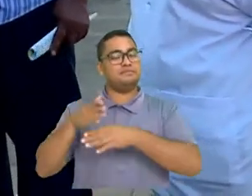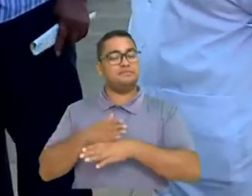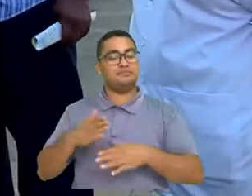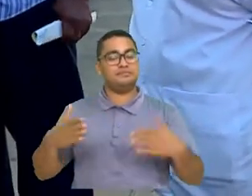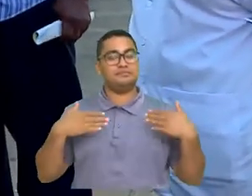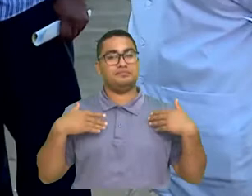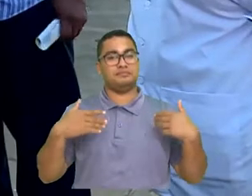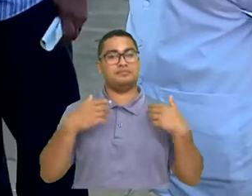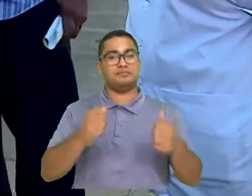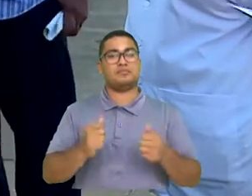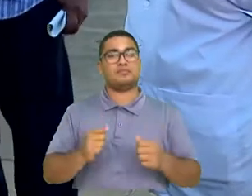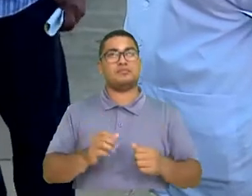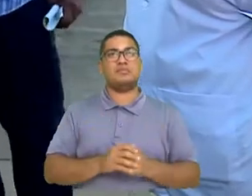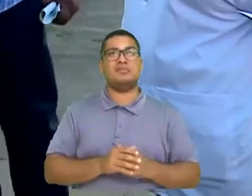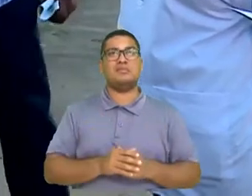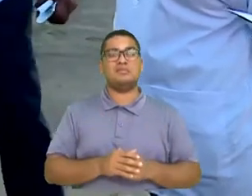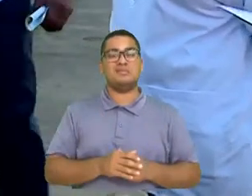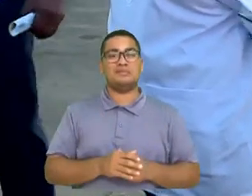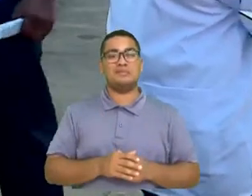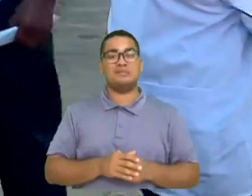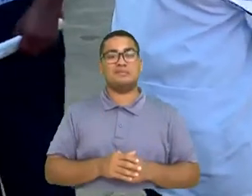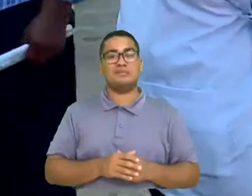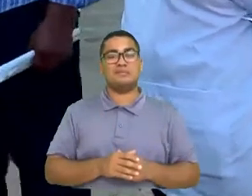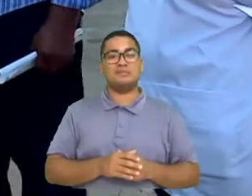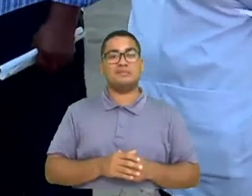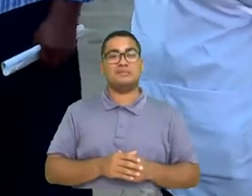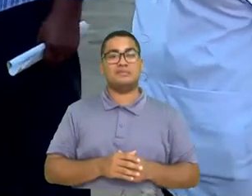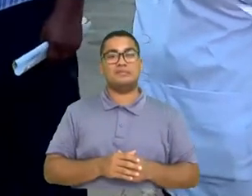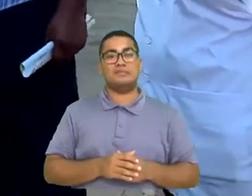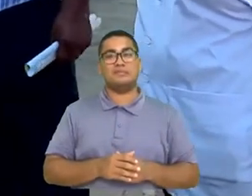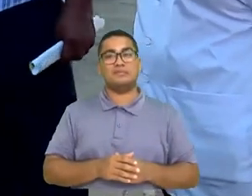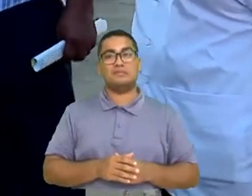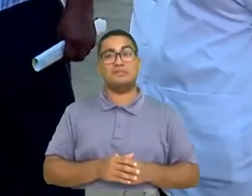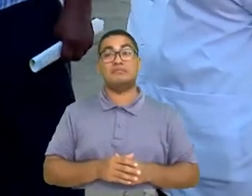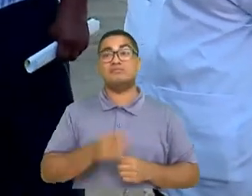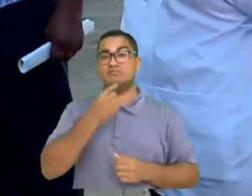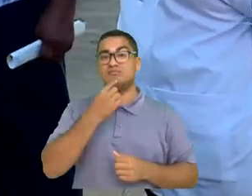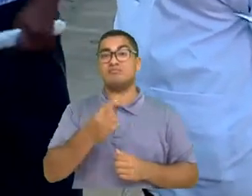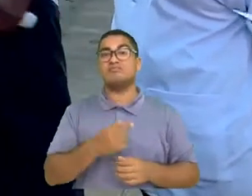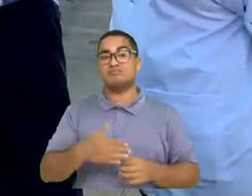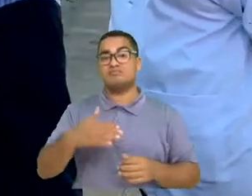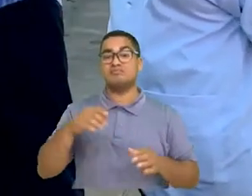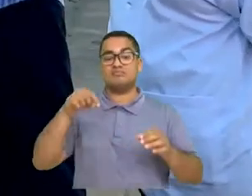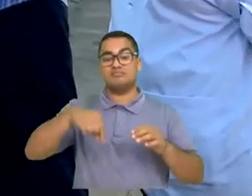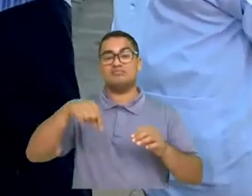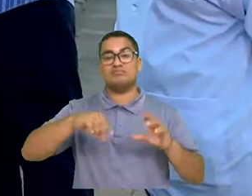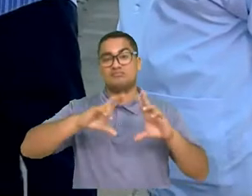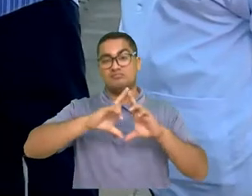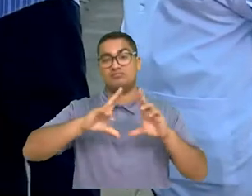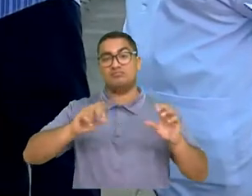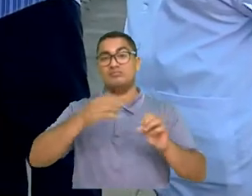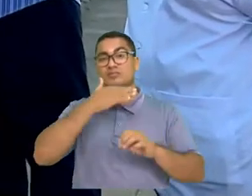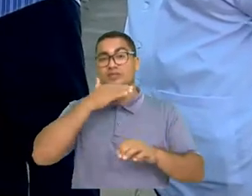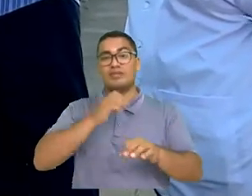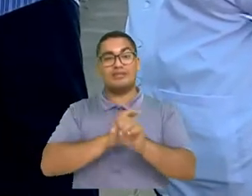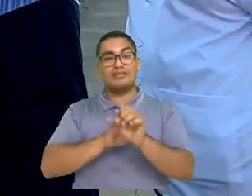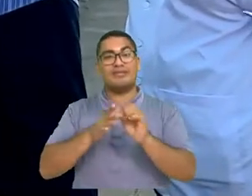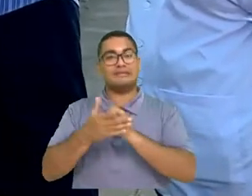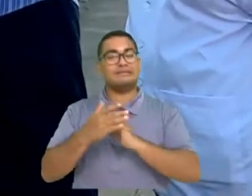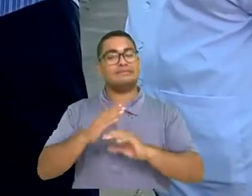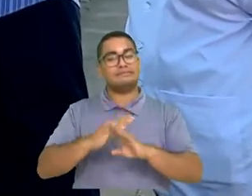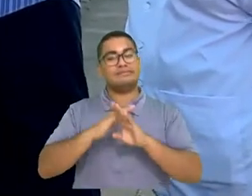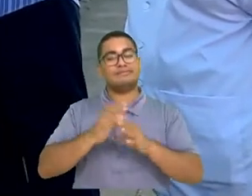más en este caso que es tan delicado para nuestro país, pues nosotros, yo creo